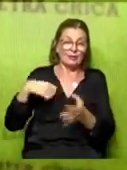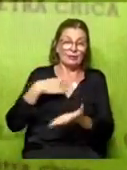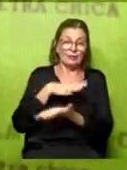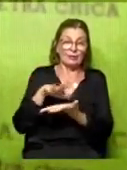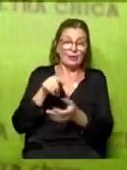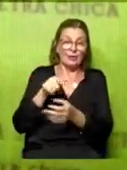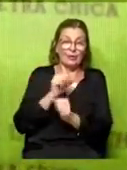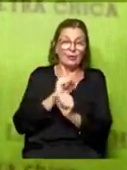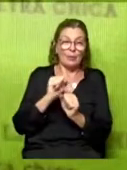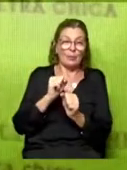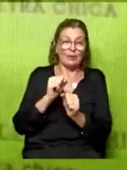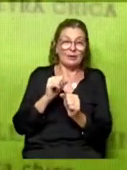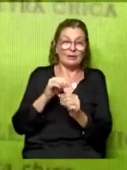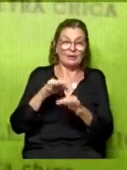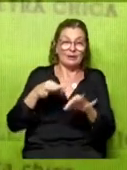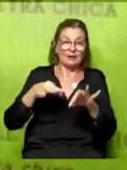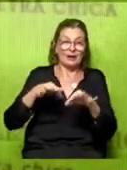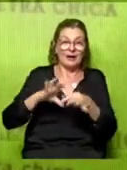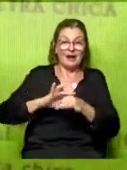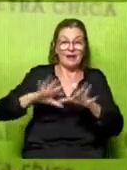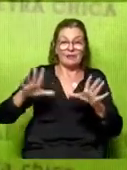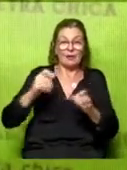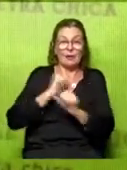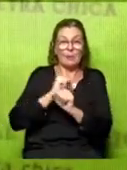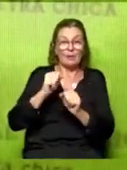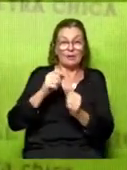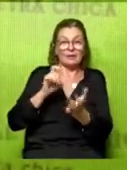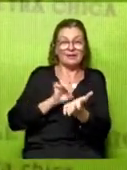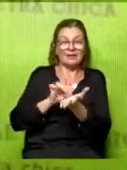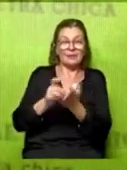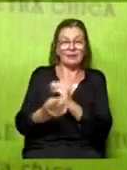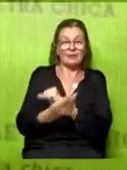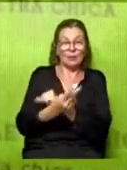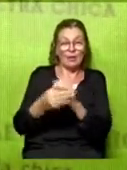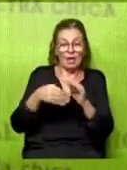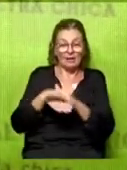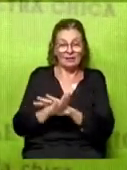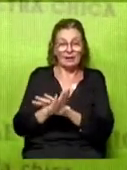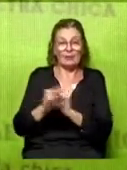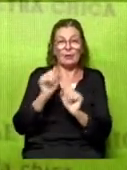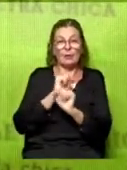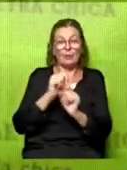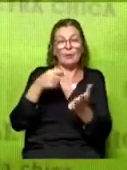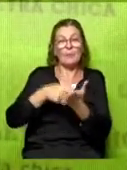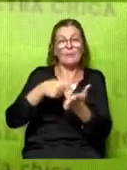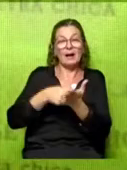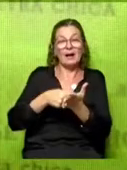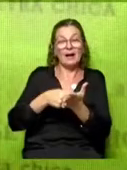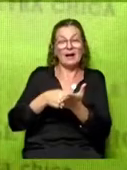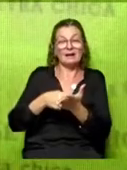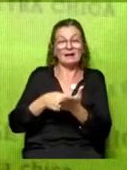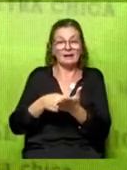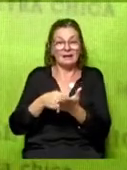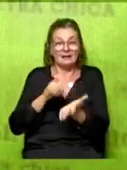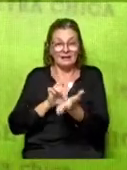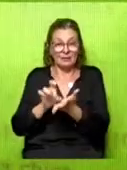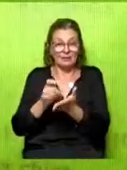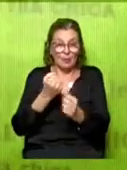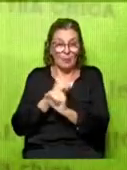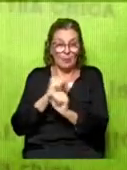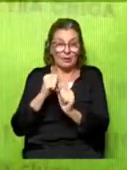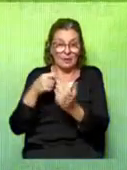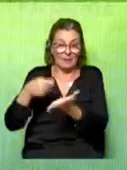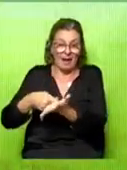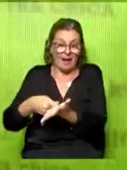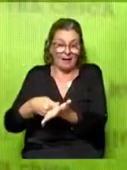puede estar liberado al mercado. Que los que puedan pagar servicios de cuidado accedan, por los que puedan pagar servicios de calidad puedan